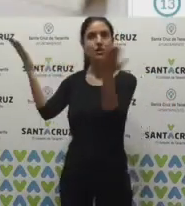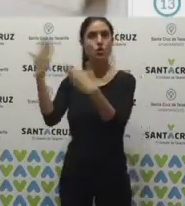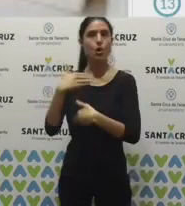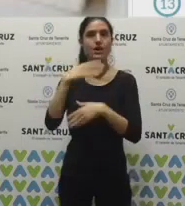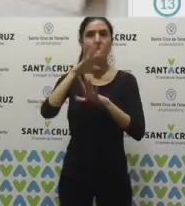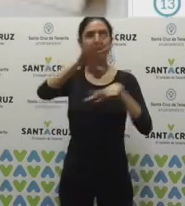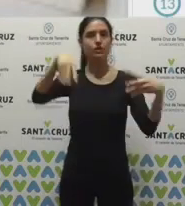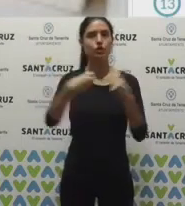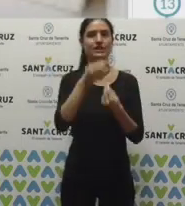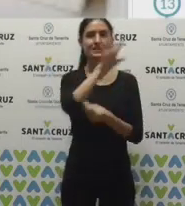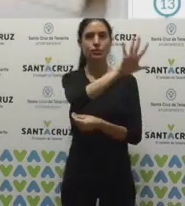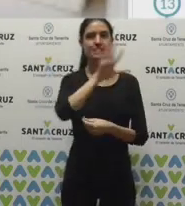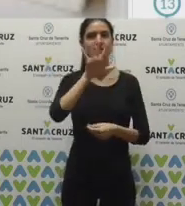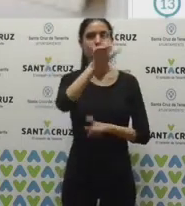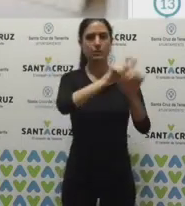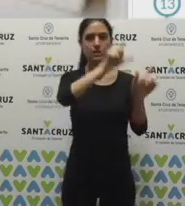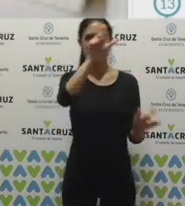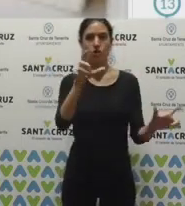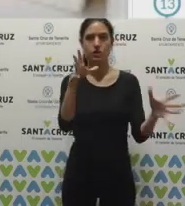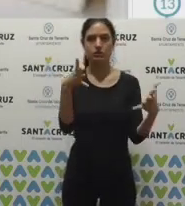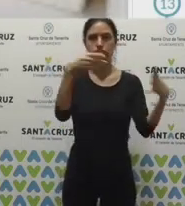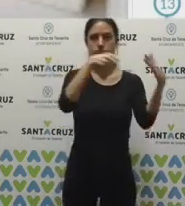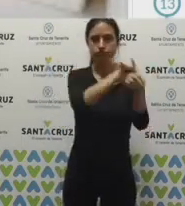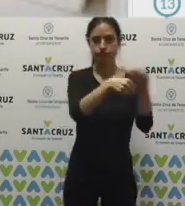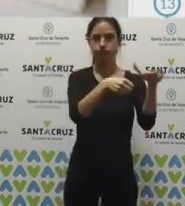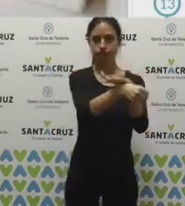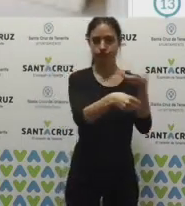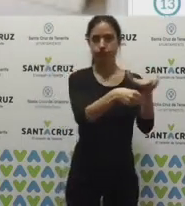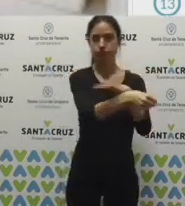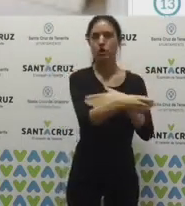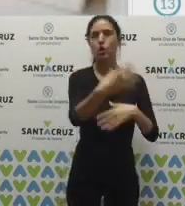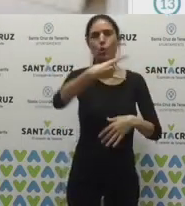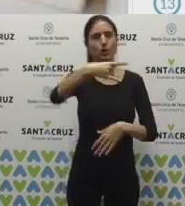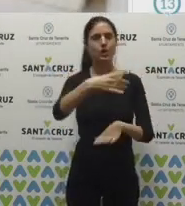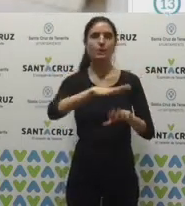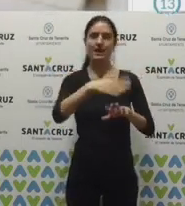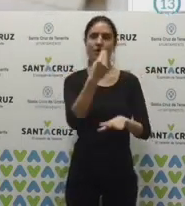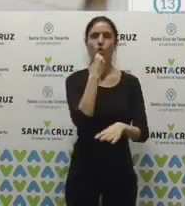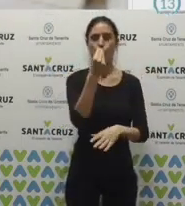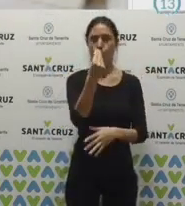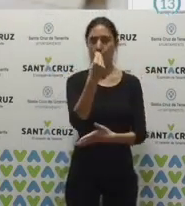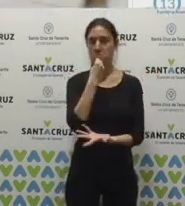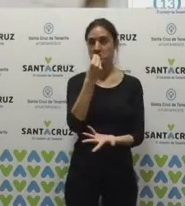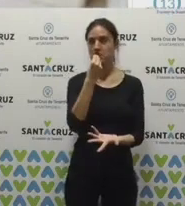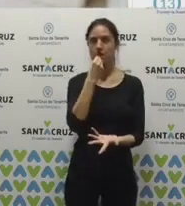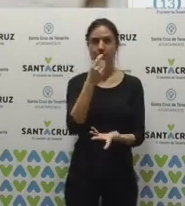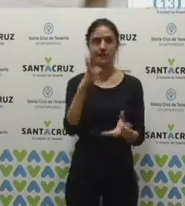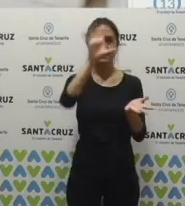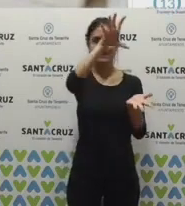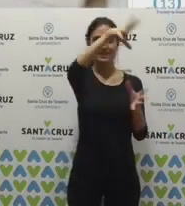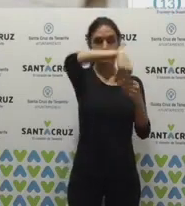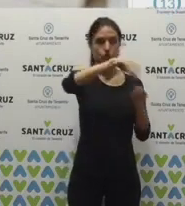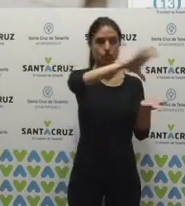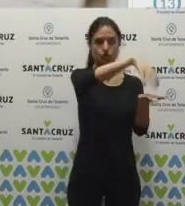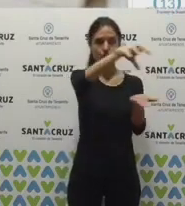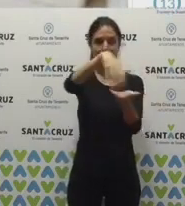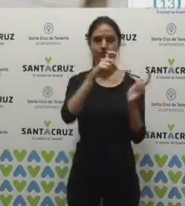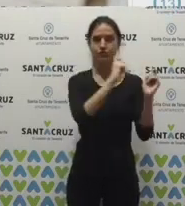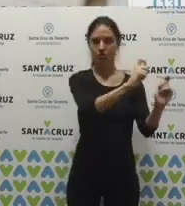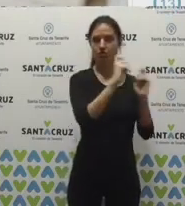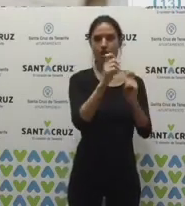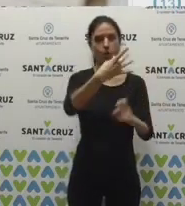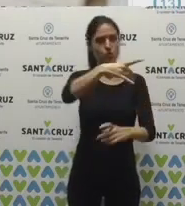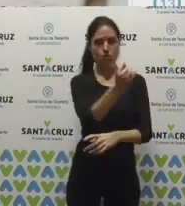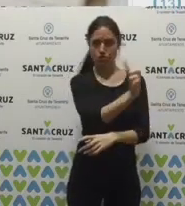personas y no sólo a la comida script en su centro sino también